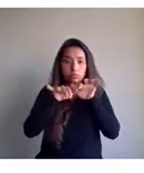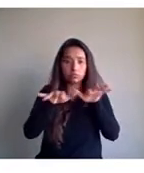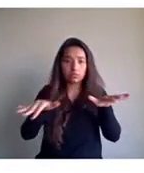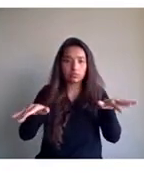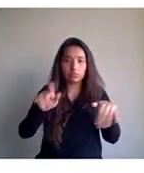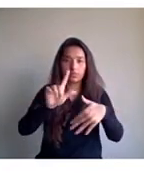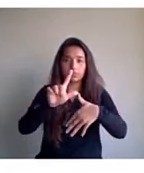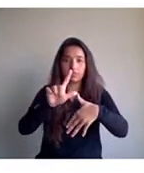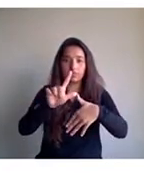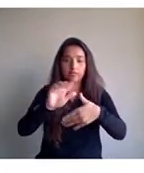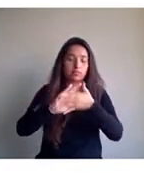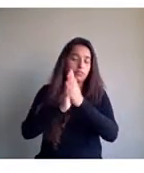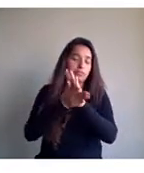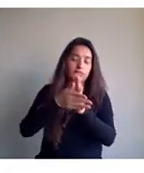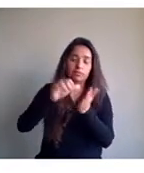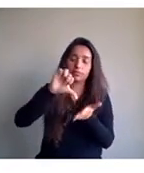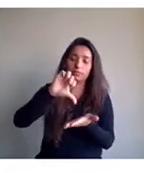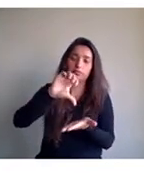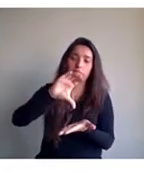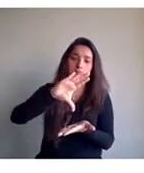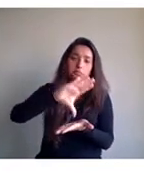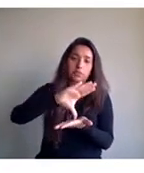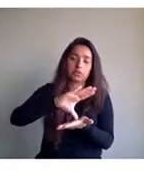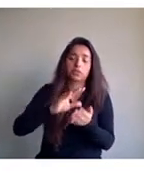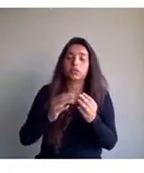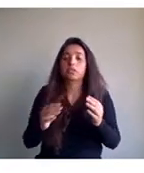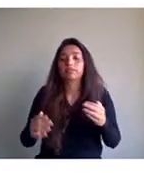abrazo y que tengan una jornada muy fructífera